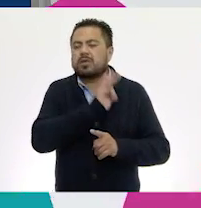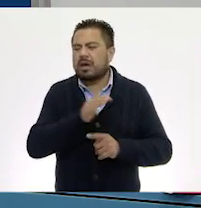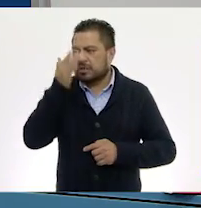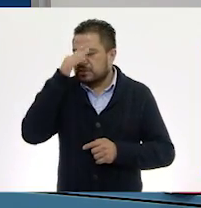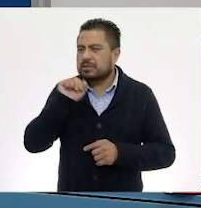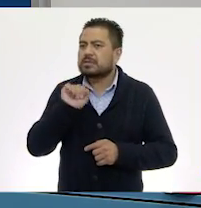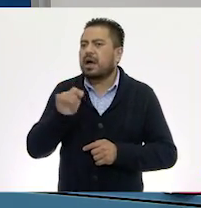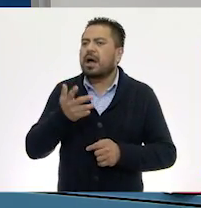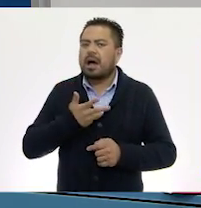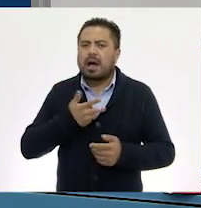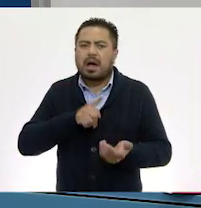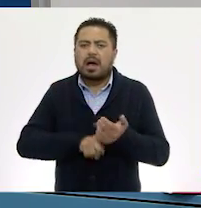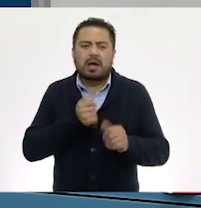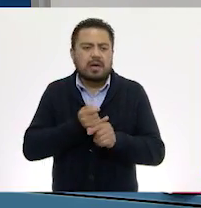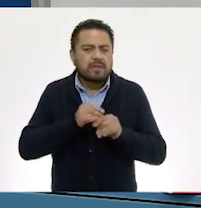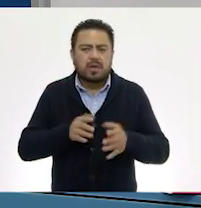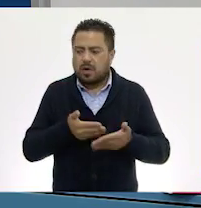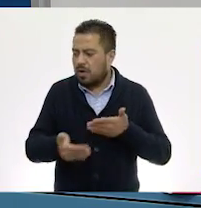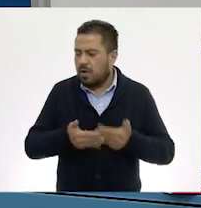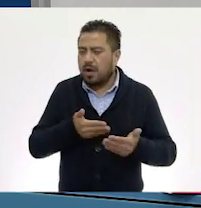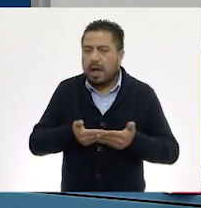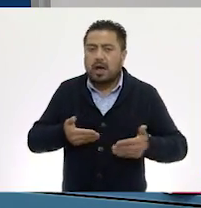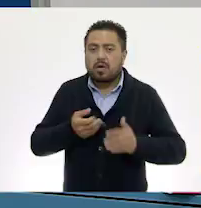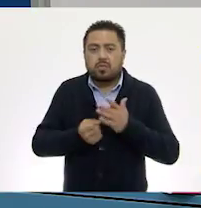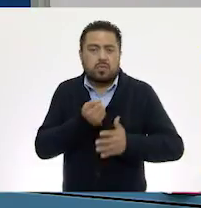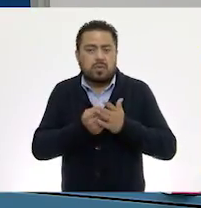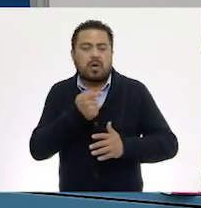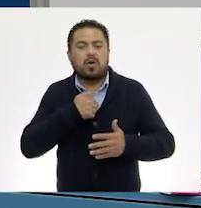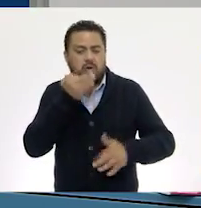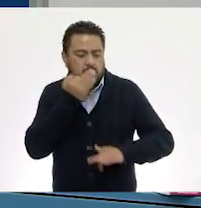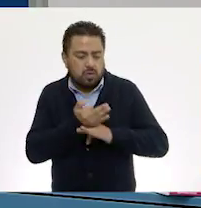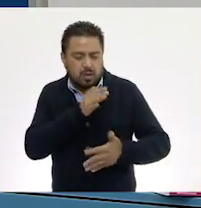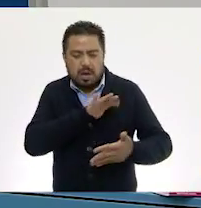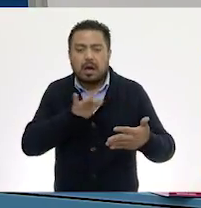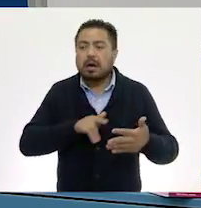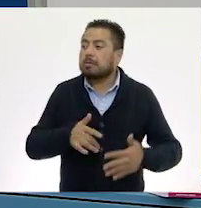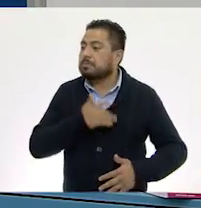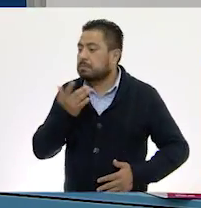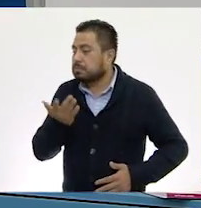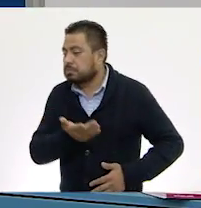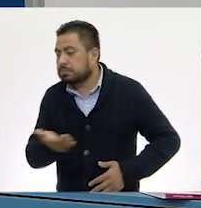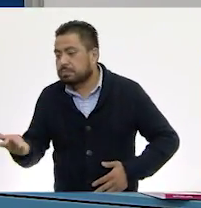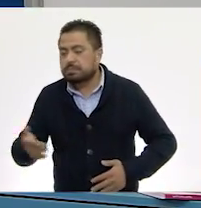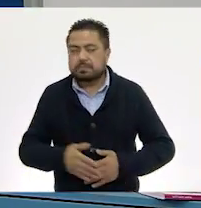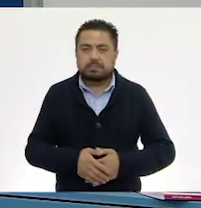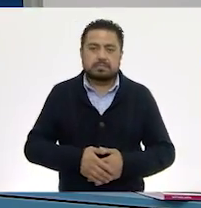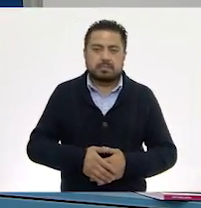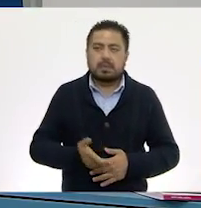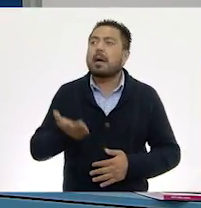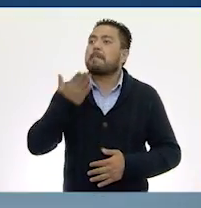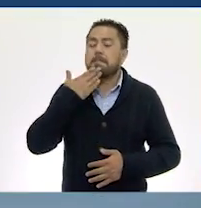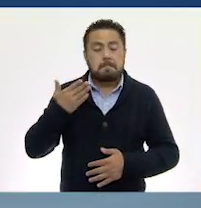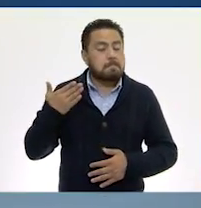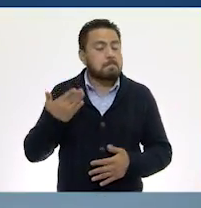si existe algún dato más actual del que estamos leyendo. ¿Qué les ha parecido? Muy